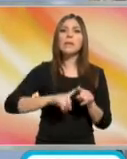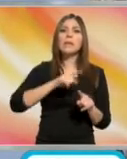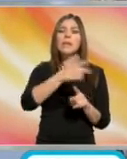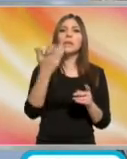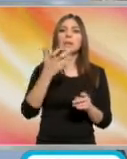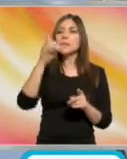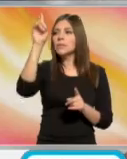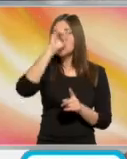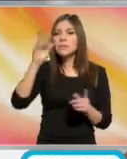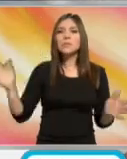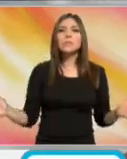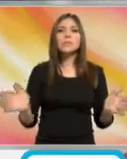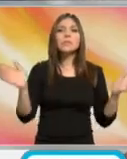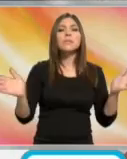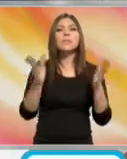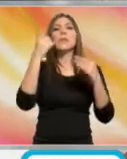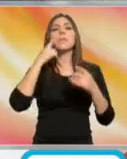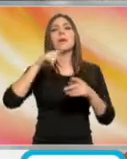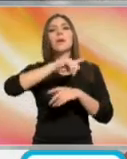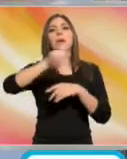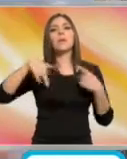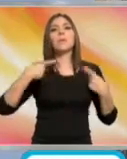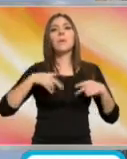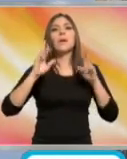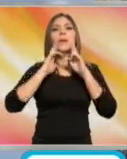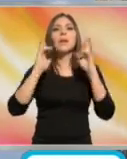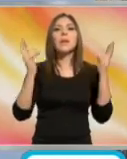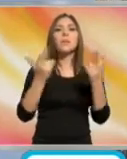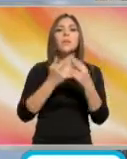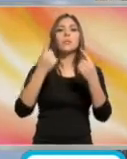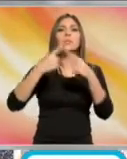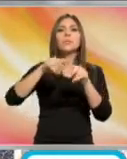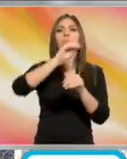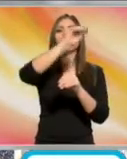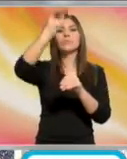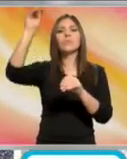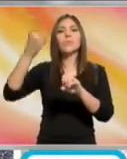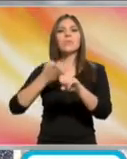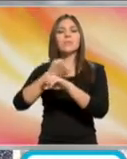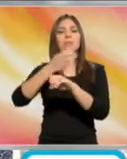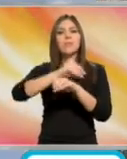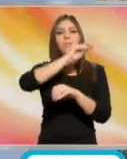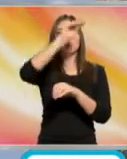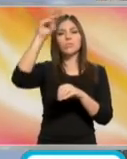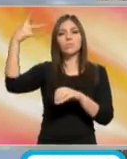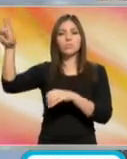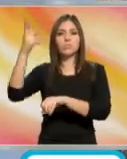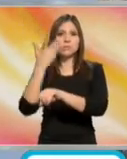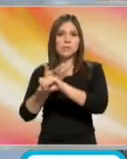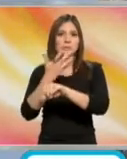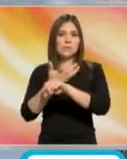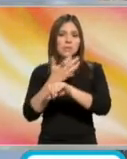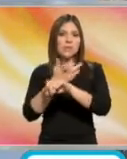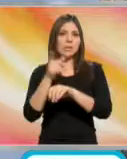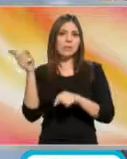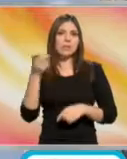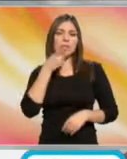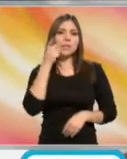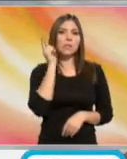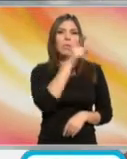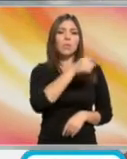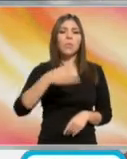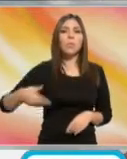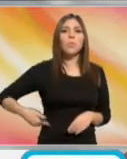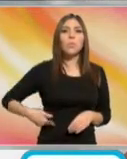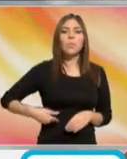en las reuniones con sus congresistas en diferentes distritos. Eso es una acusación interesante y muy fuerte,